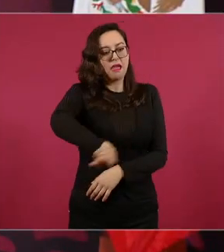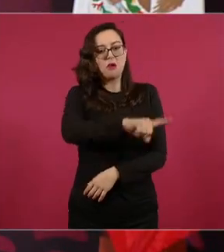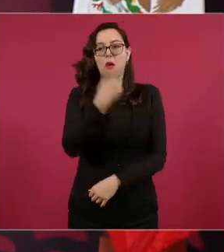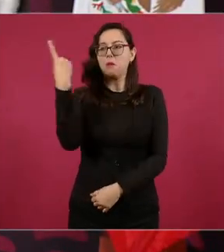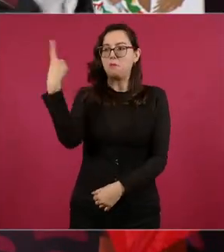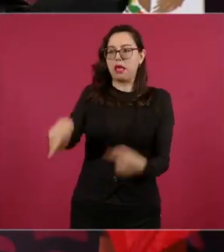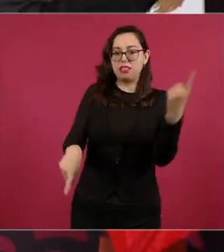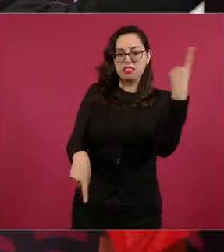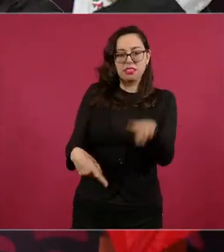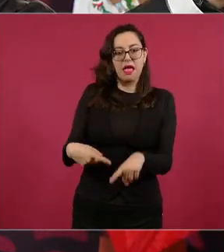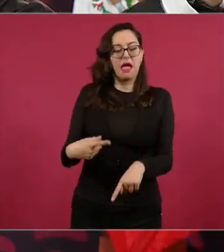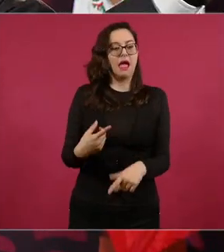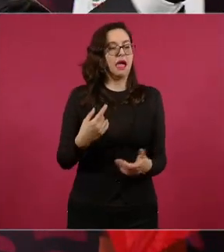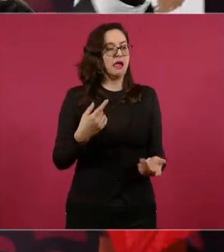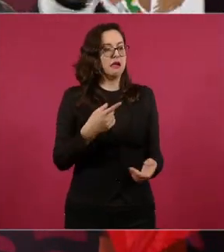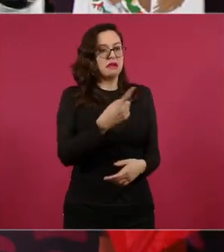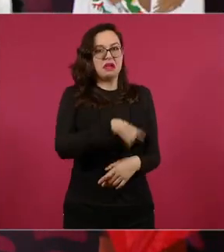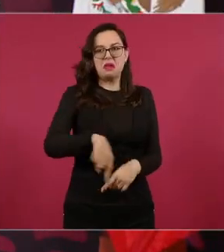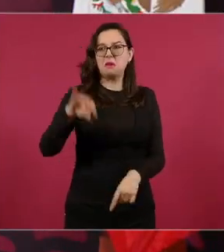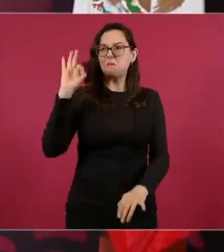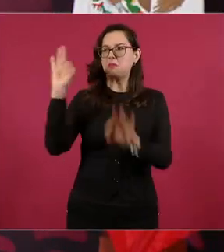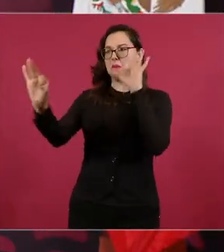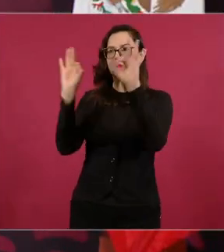ellos formaban la opinión pública